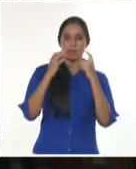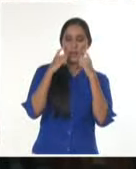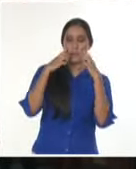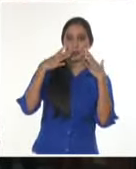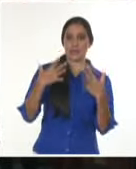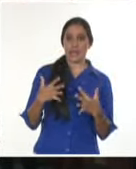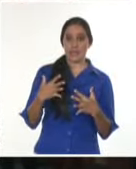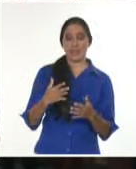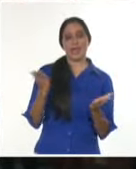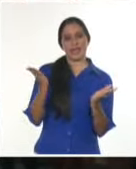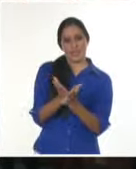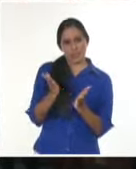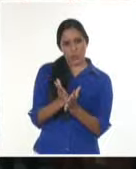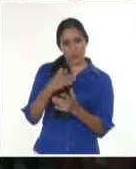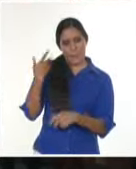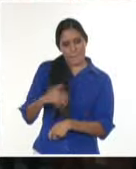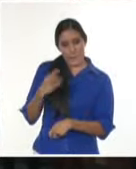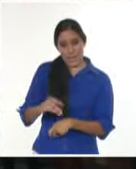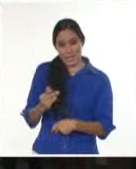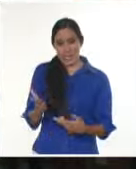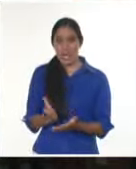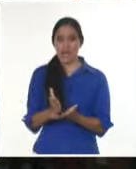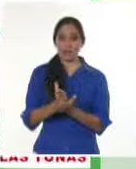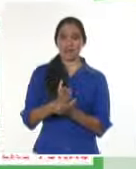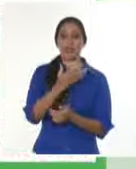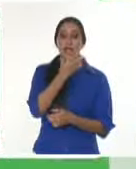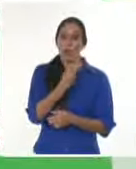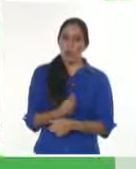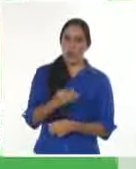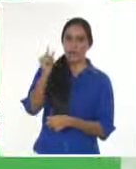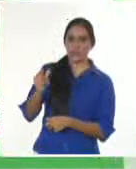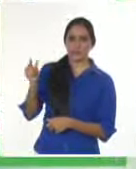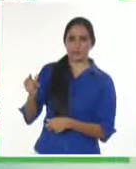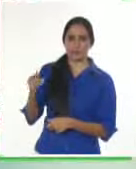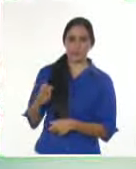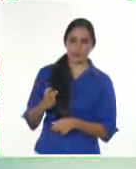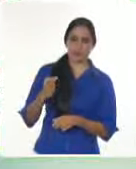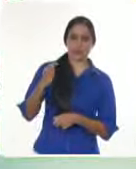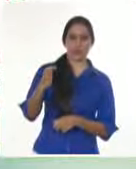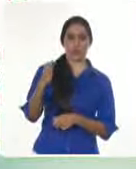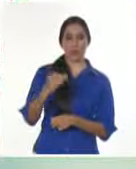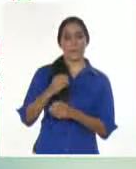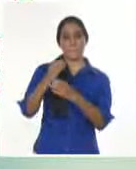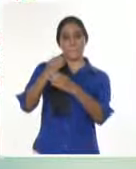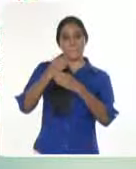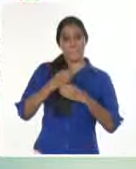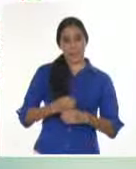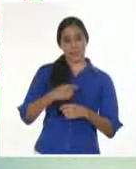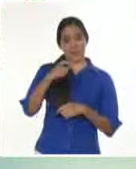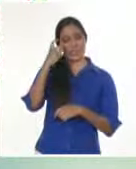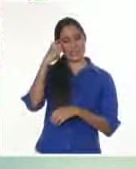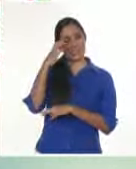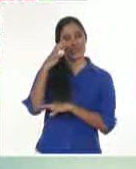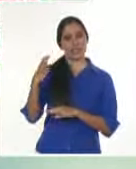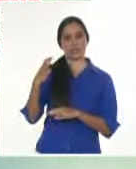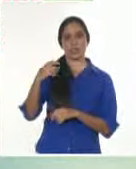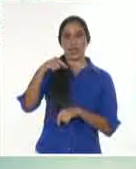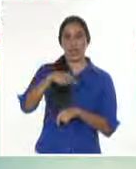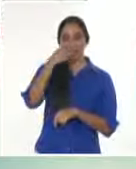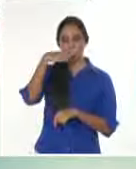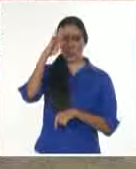donde se ha consolidado como investigadora joven y así lo refleja el premio de la Academia de Ciencias de Cuba en